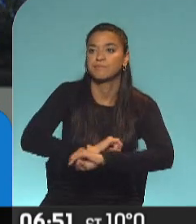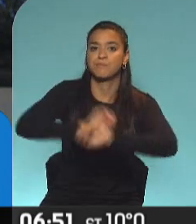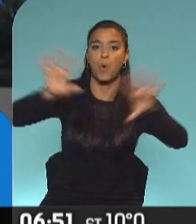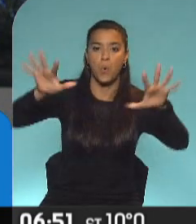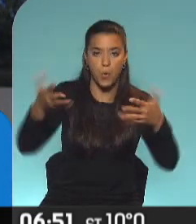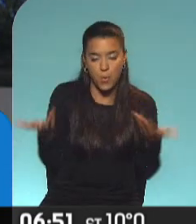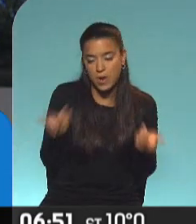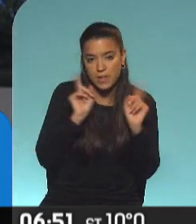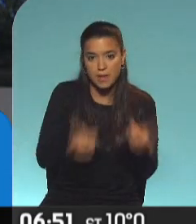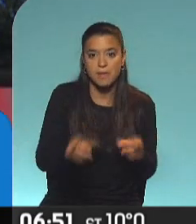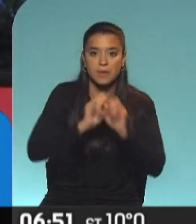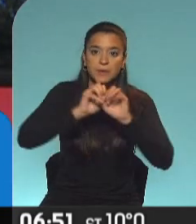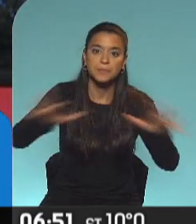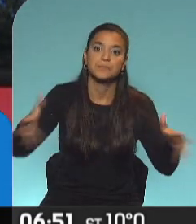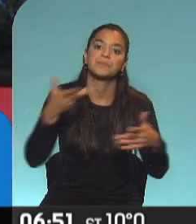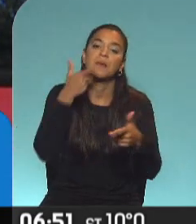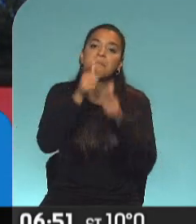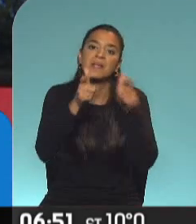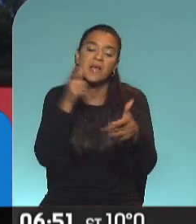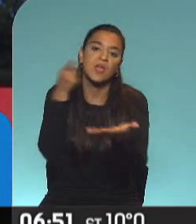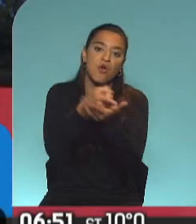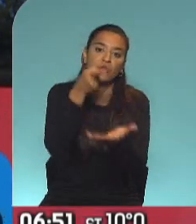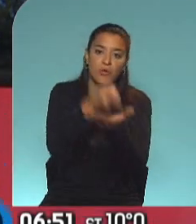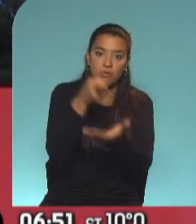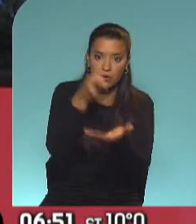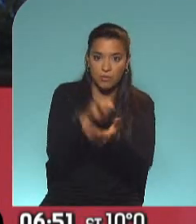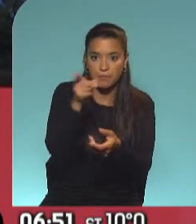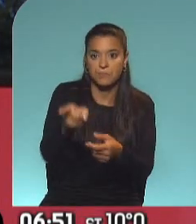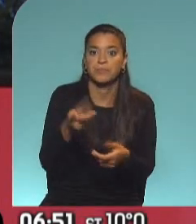y también se viralizaron los mensajes repudiando precisamente este fondomontaje.